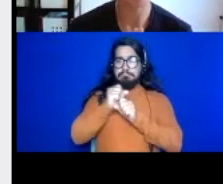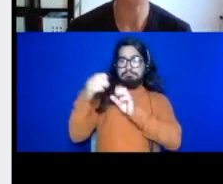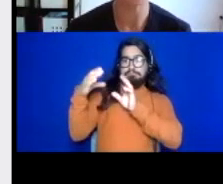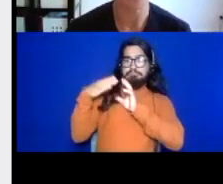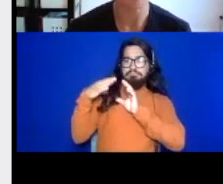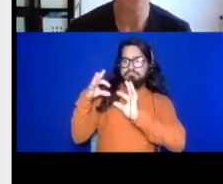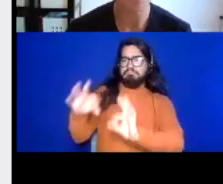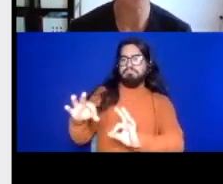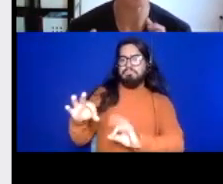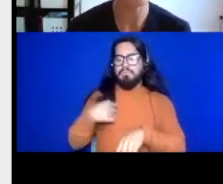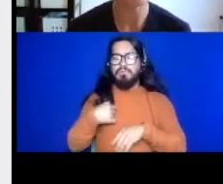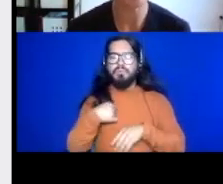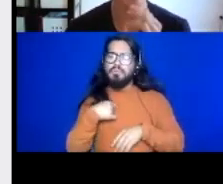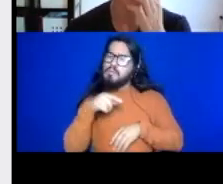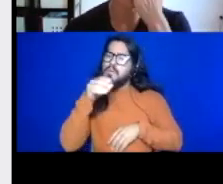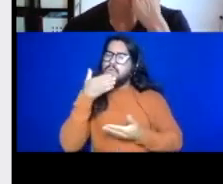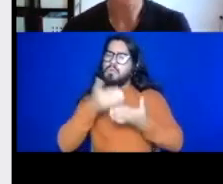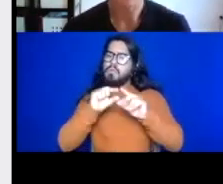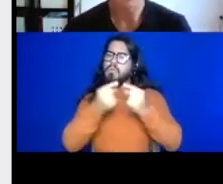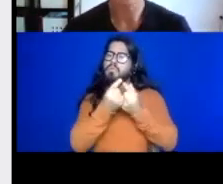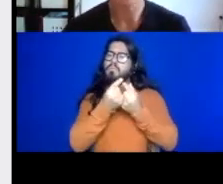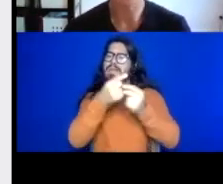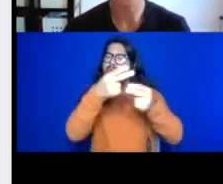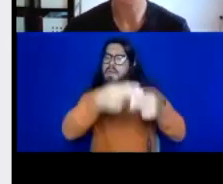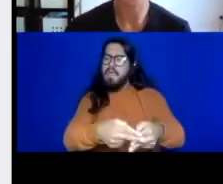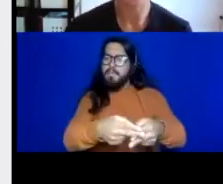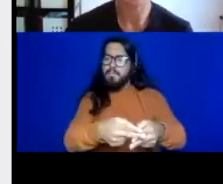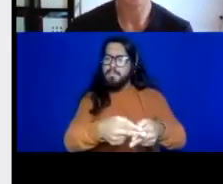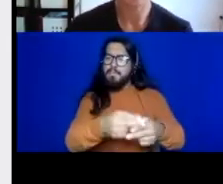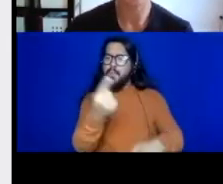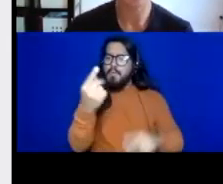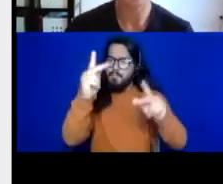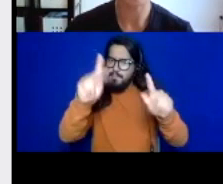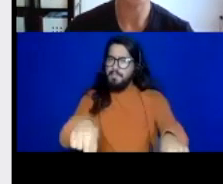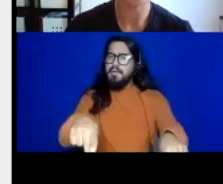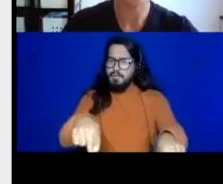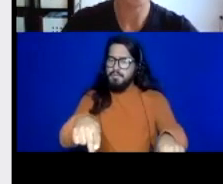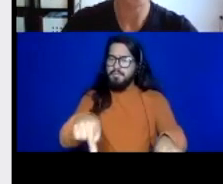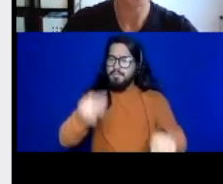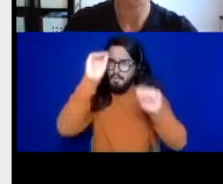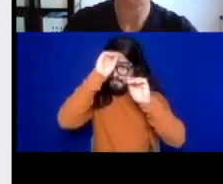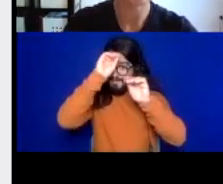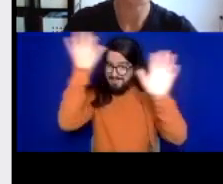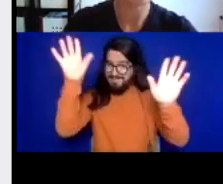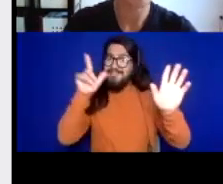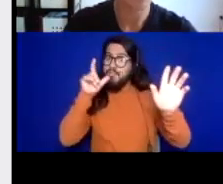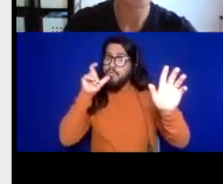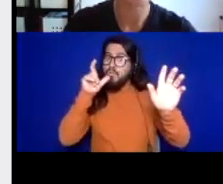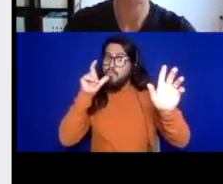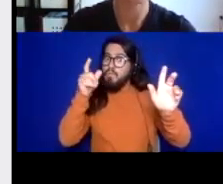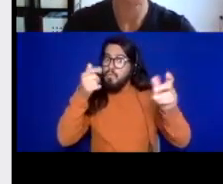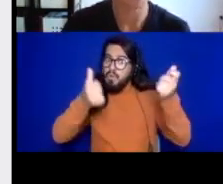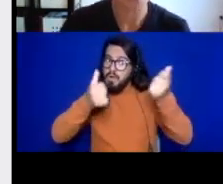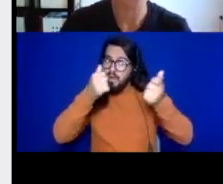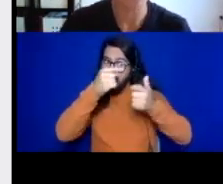para hacer es explícitamente identificar a una persona o un grupo de personas para que haya claridad de